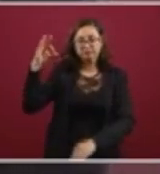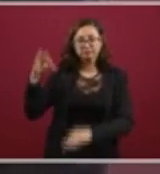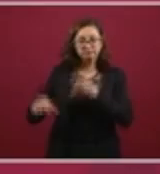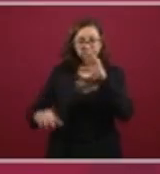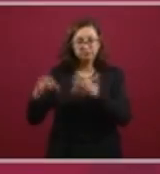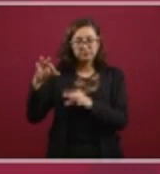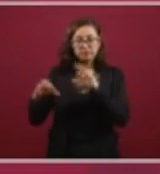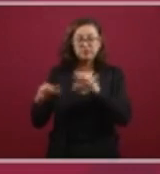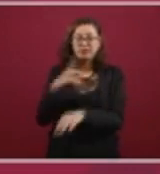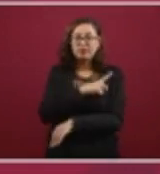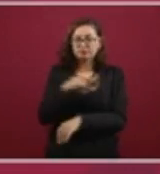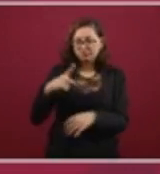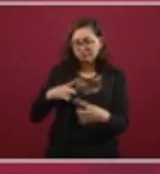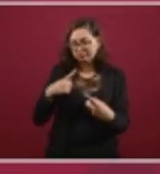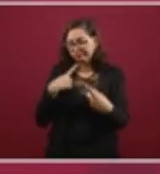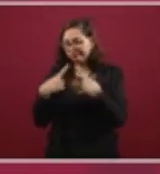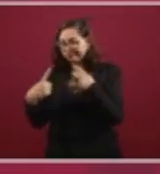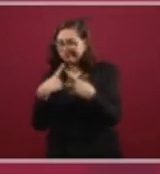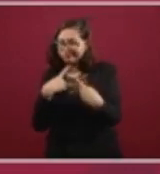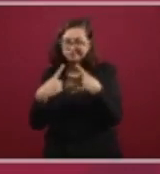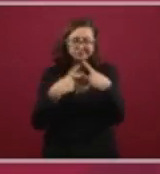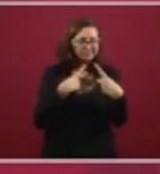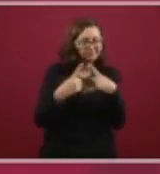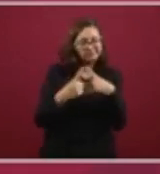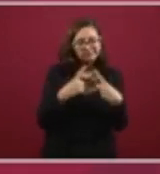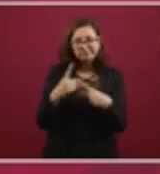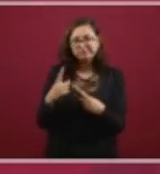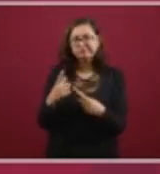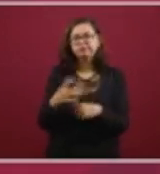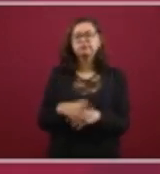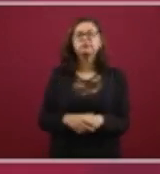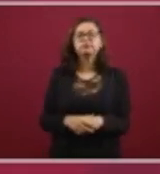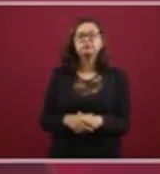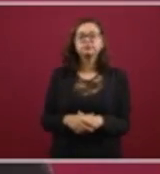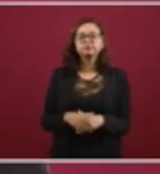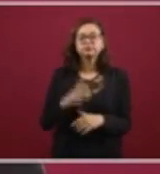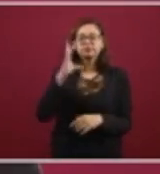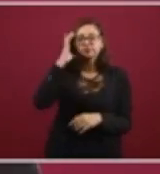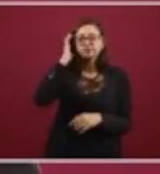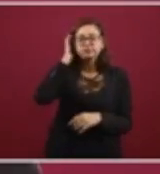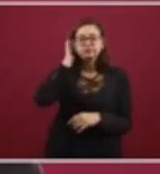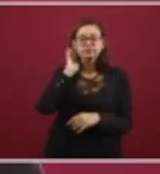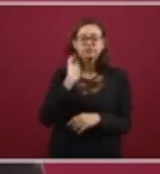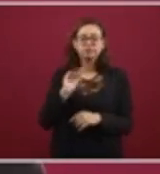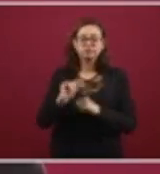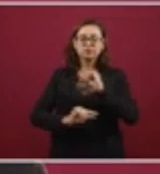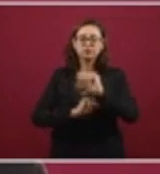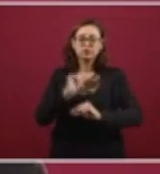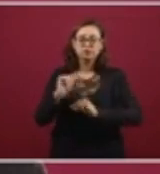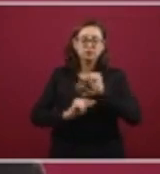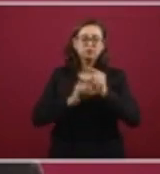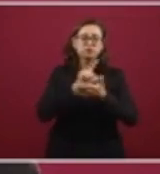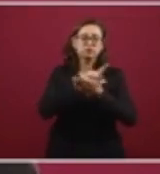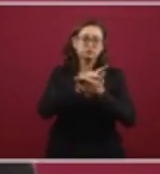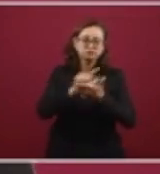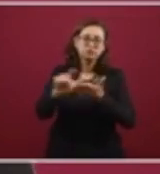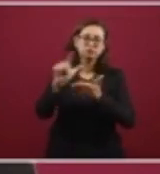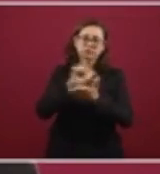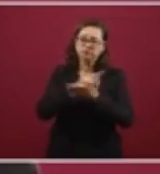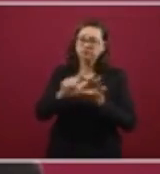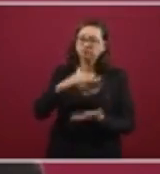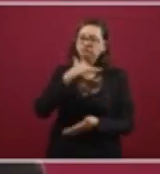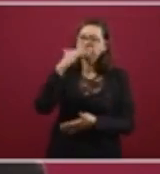trate este asunto, que se vaya limpiando de